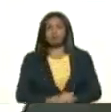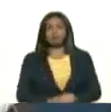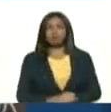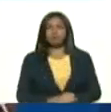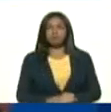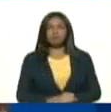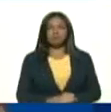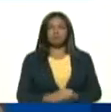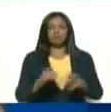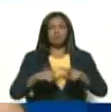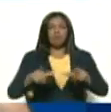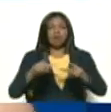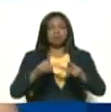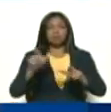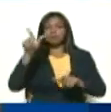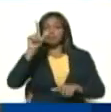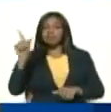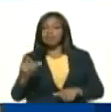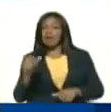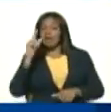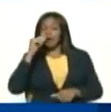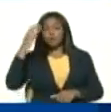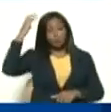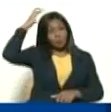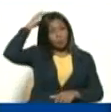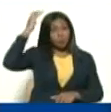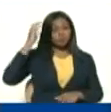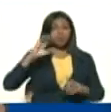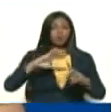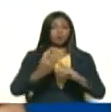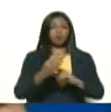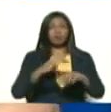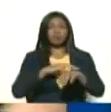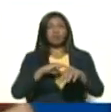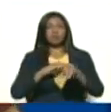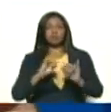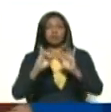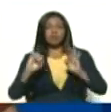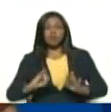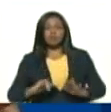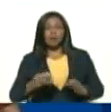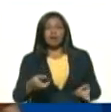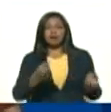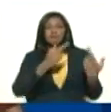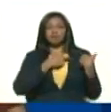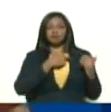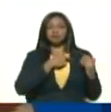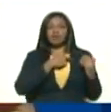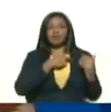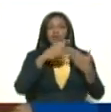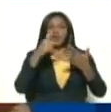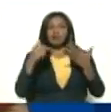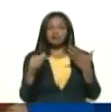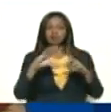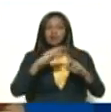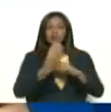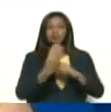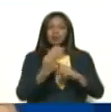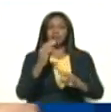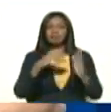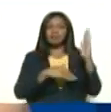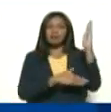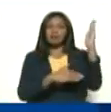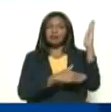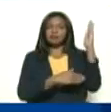cardenal de la sede romana, que era como el ministro de Cultura del Vaticano, porque era el encargado de los bienes culturales de la iglesia,